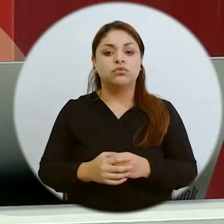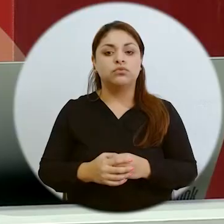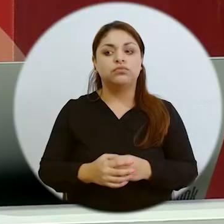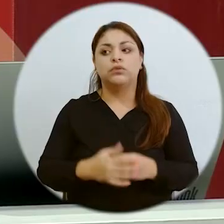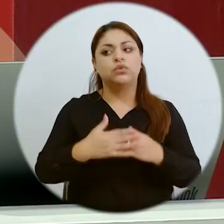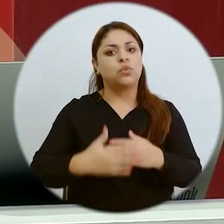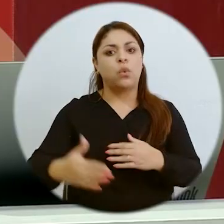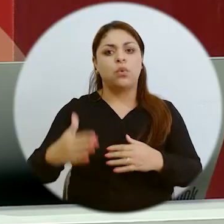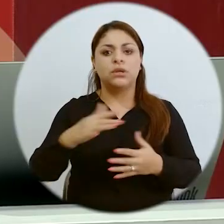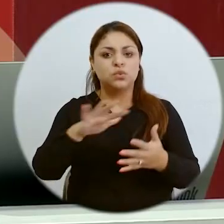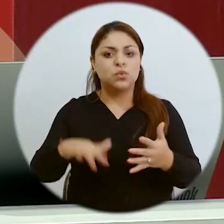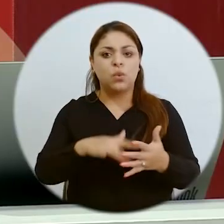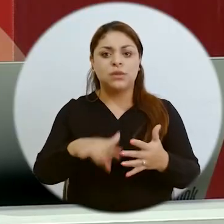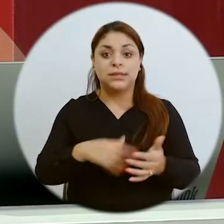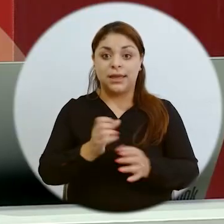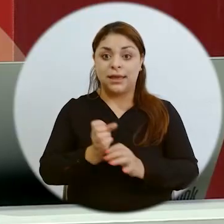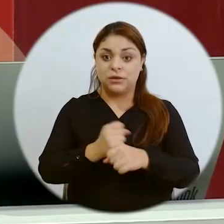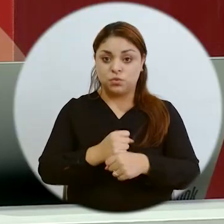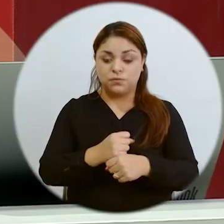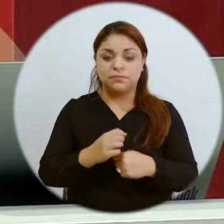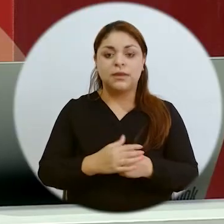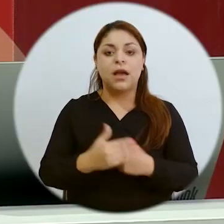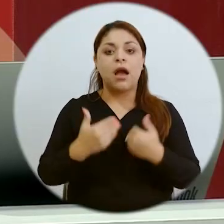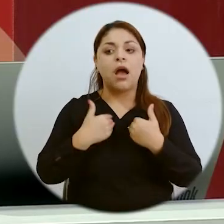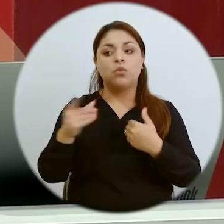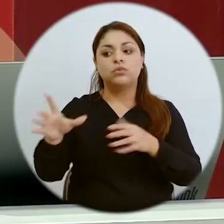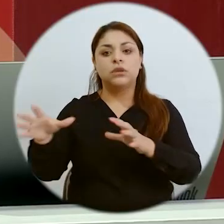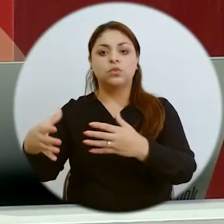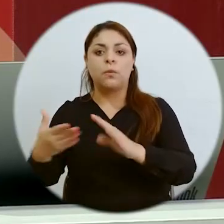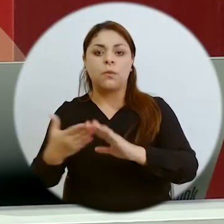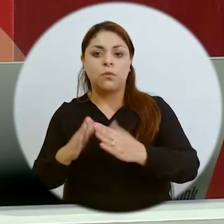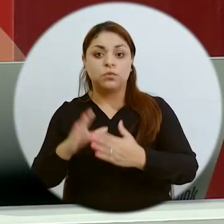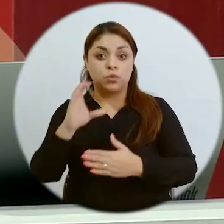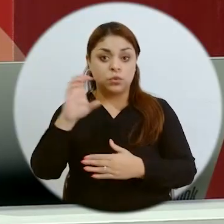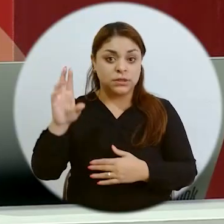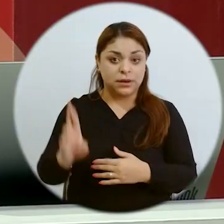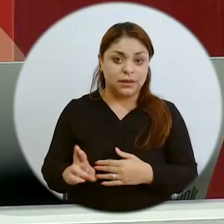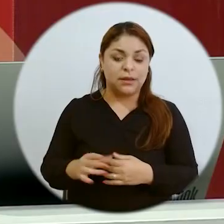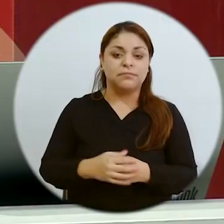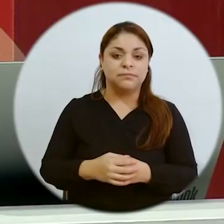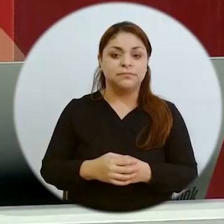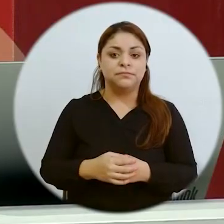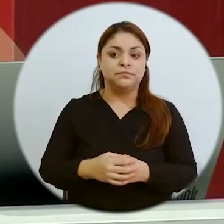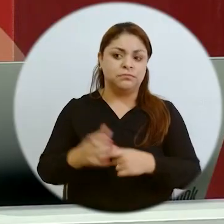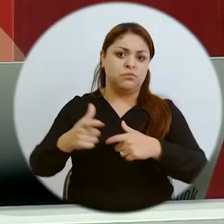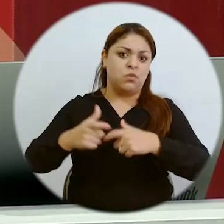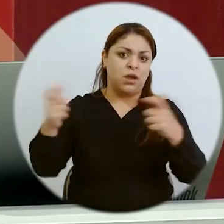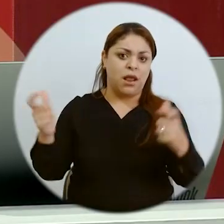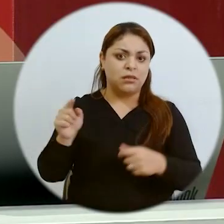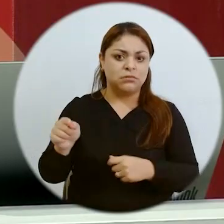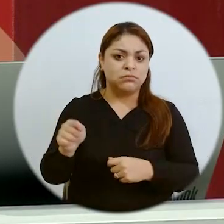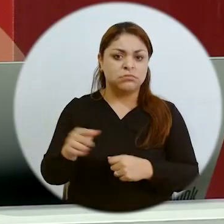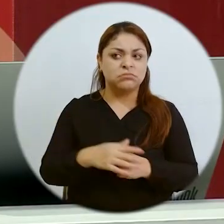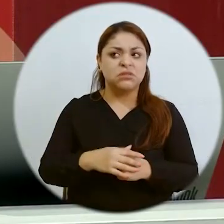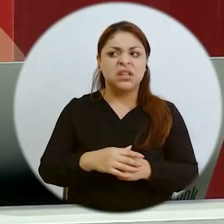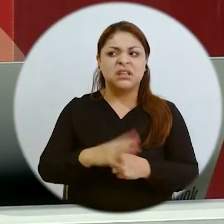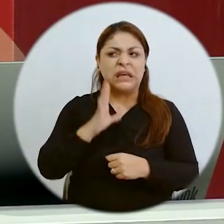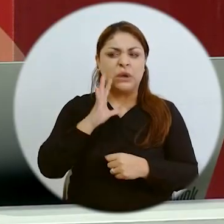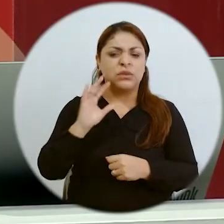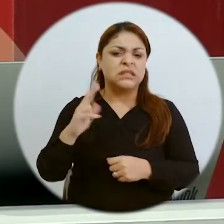confirmando a lo largo de los estudios que hemos hecho, y es que hay un sector de población en Costa Rica